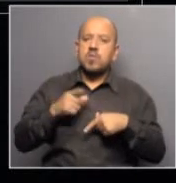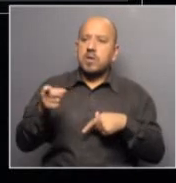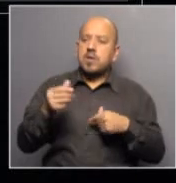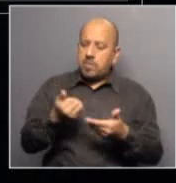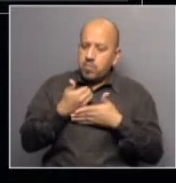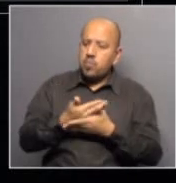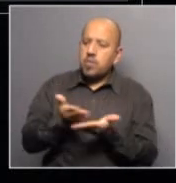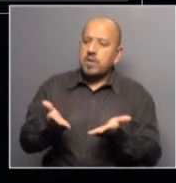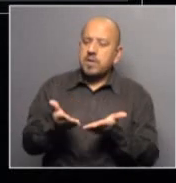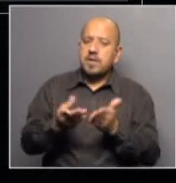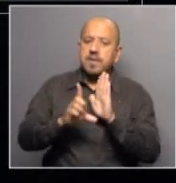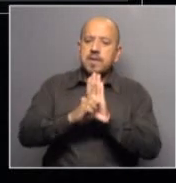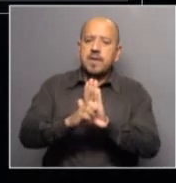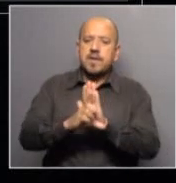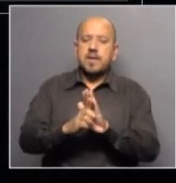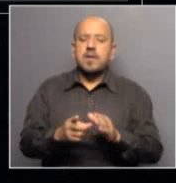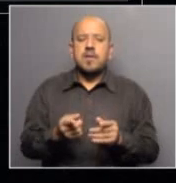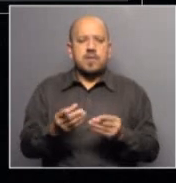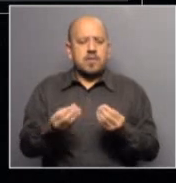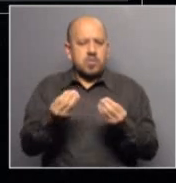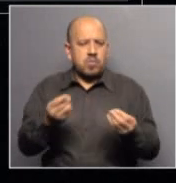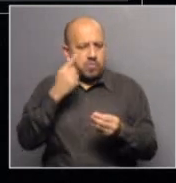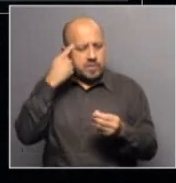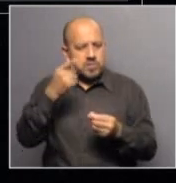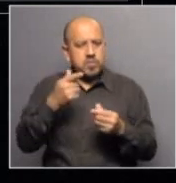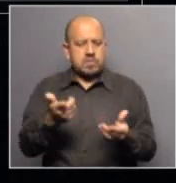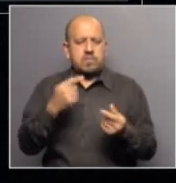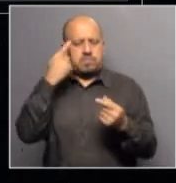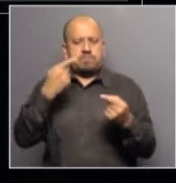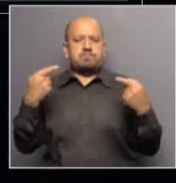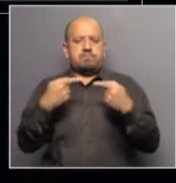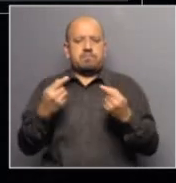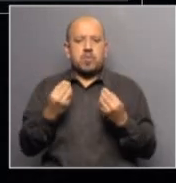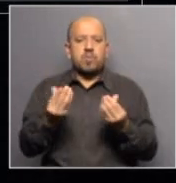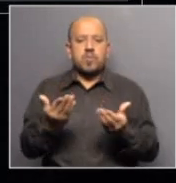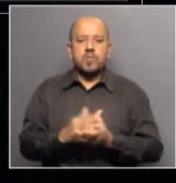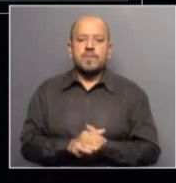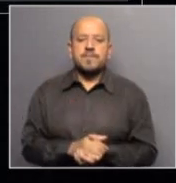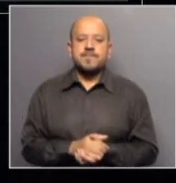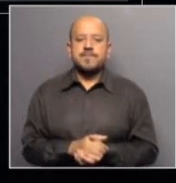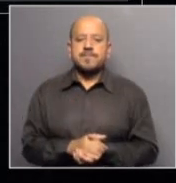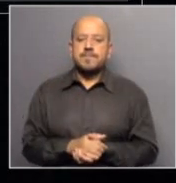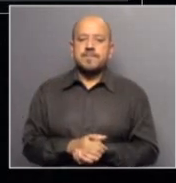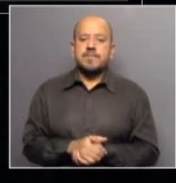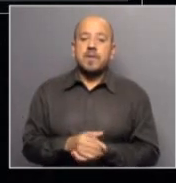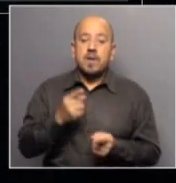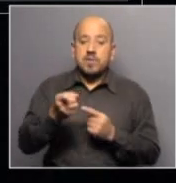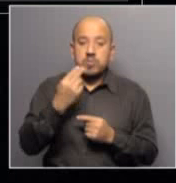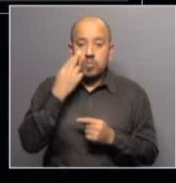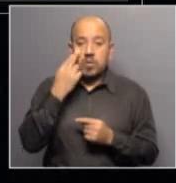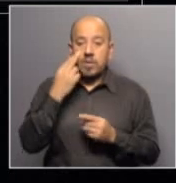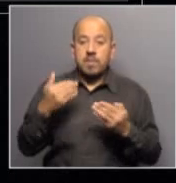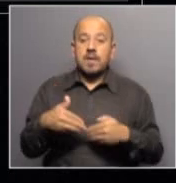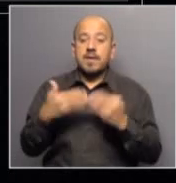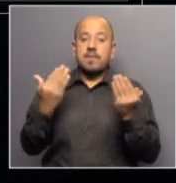legales ya siendo legales. O sea, ¿cómo interpretan esta contradicción, por lo menos? Bueno, ese es un problema grave que está habiendo tanto